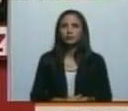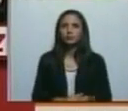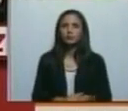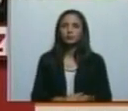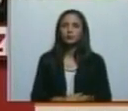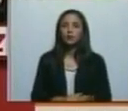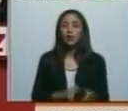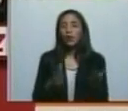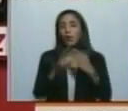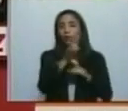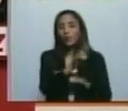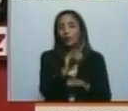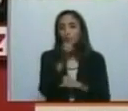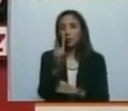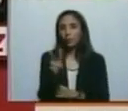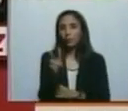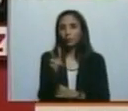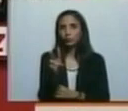Iban 22